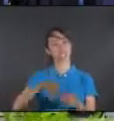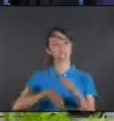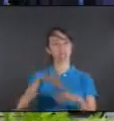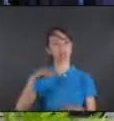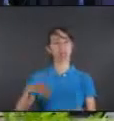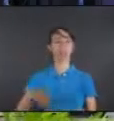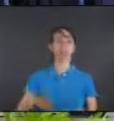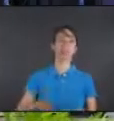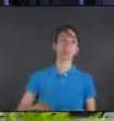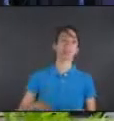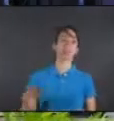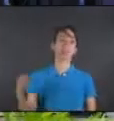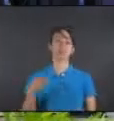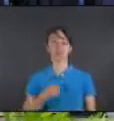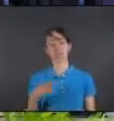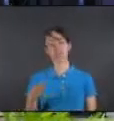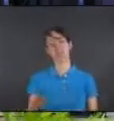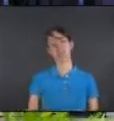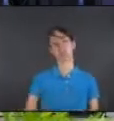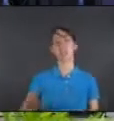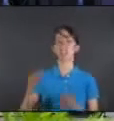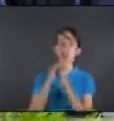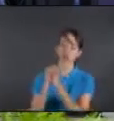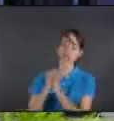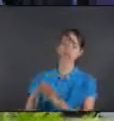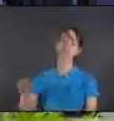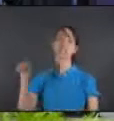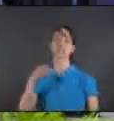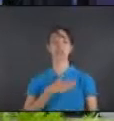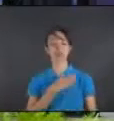¿qué? ¿24 quilates será?